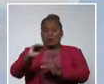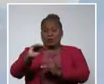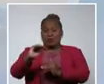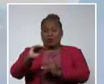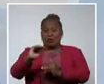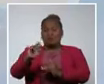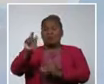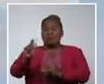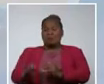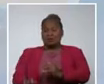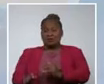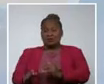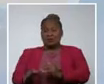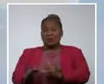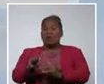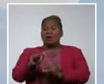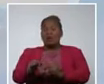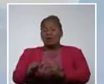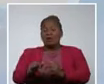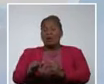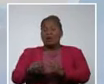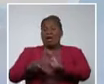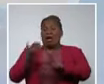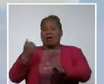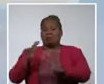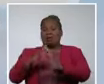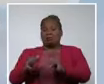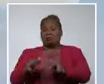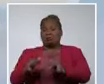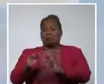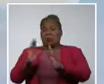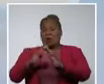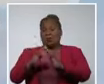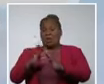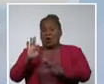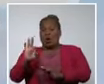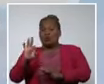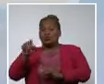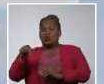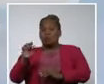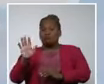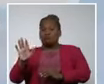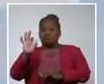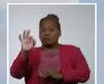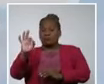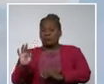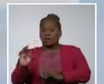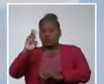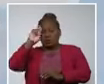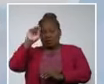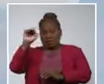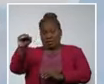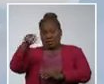que se recuperan. El 8,5% se mantiene ingresado. De estos